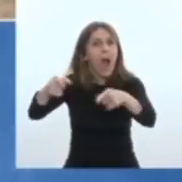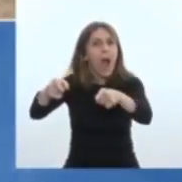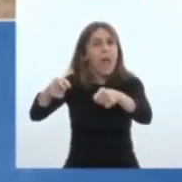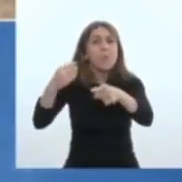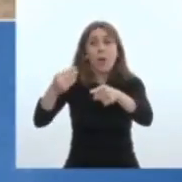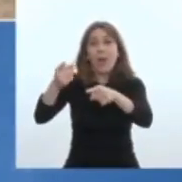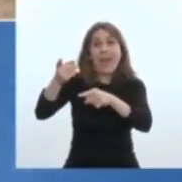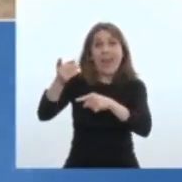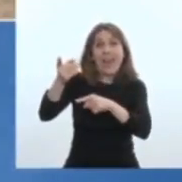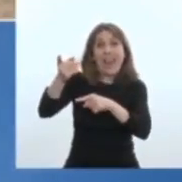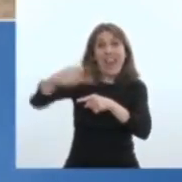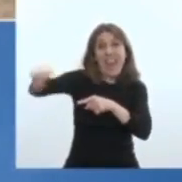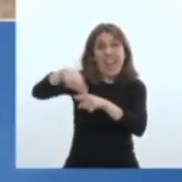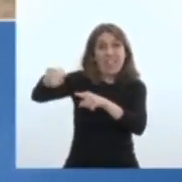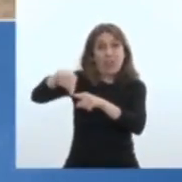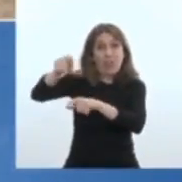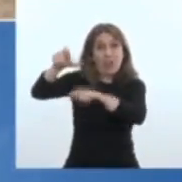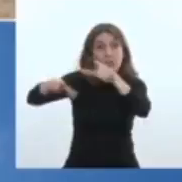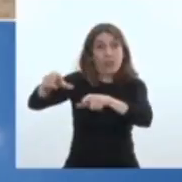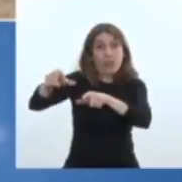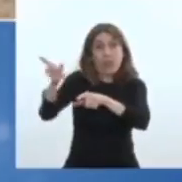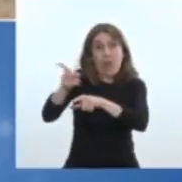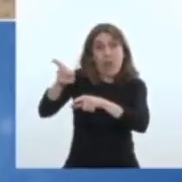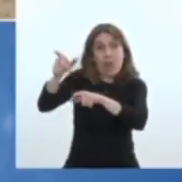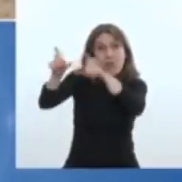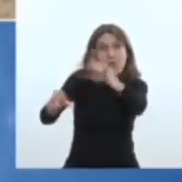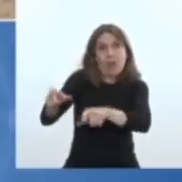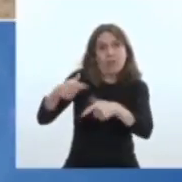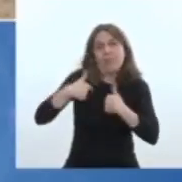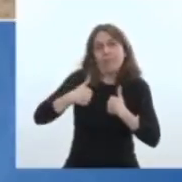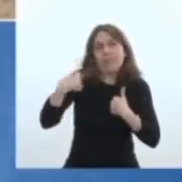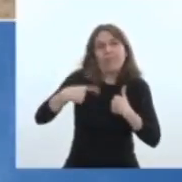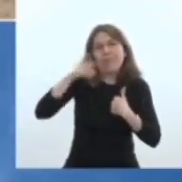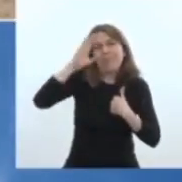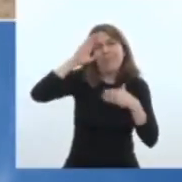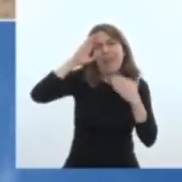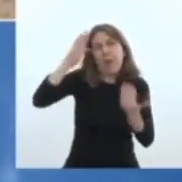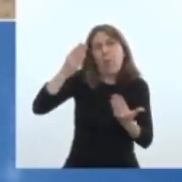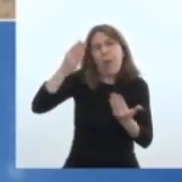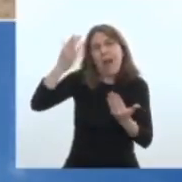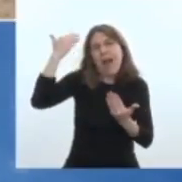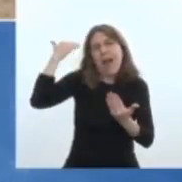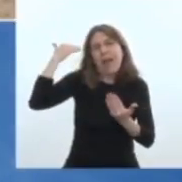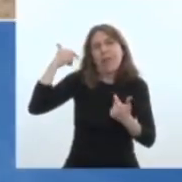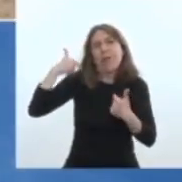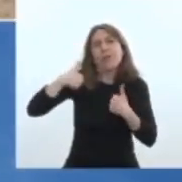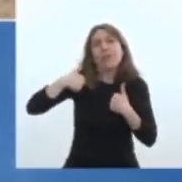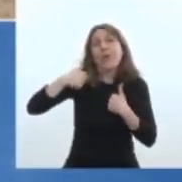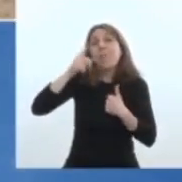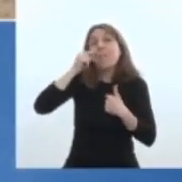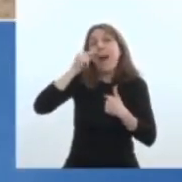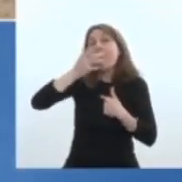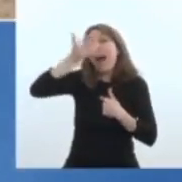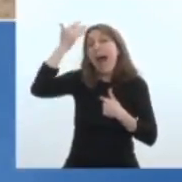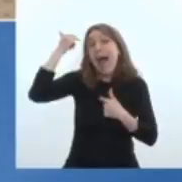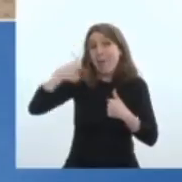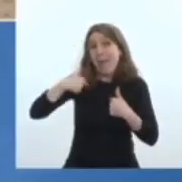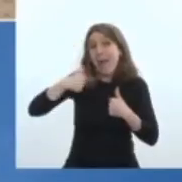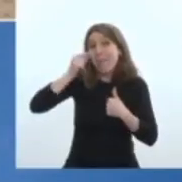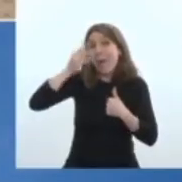ellos que para mí son un recuerdo permanente allí en chilecito nació mi padre